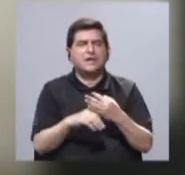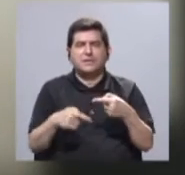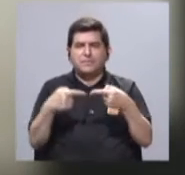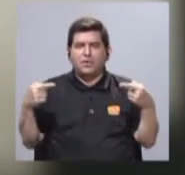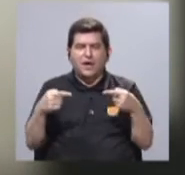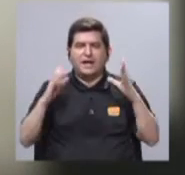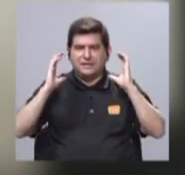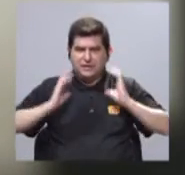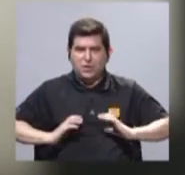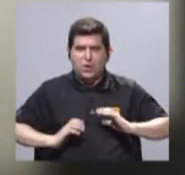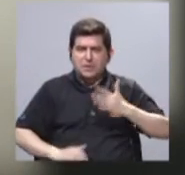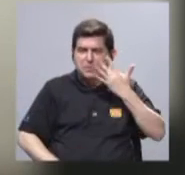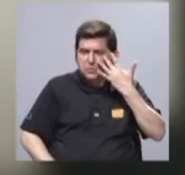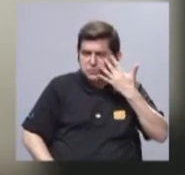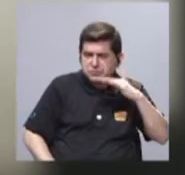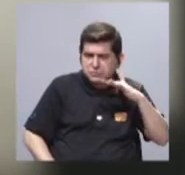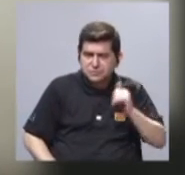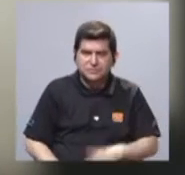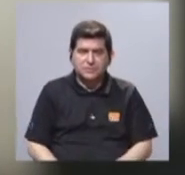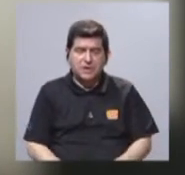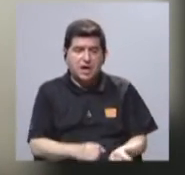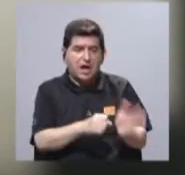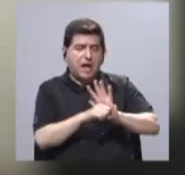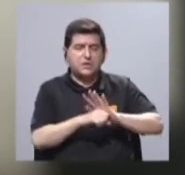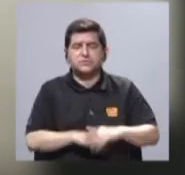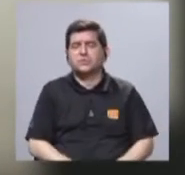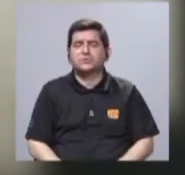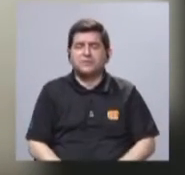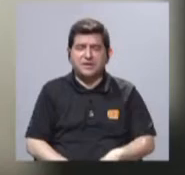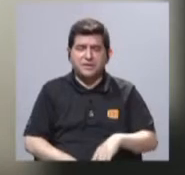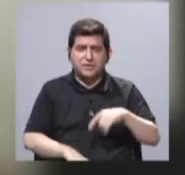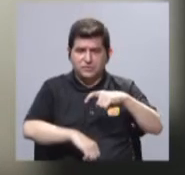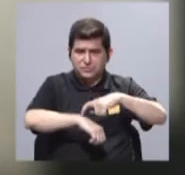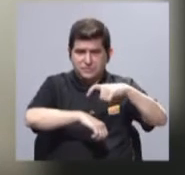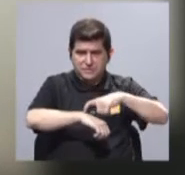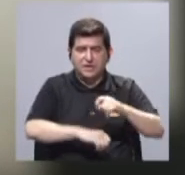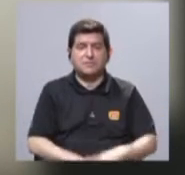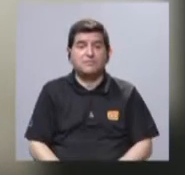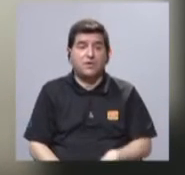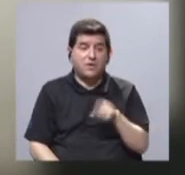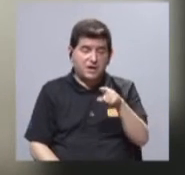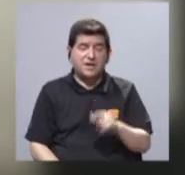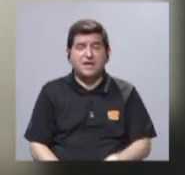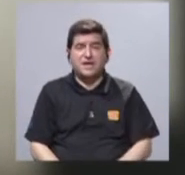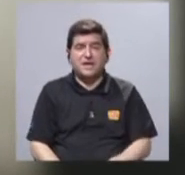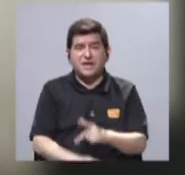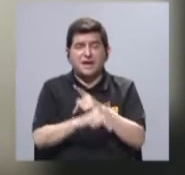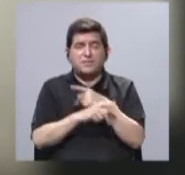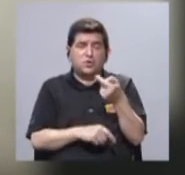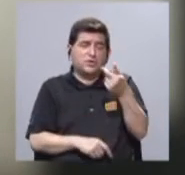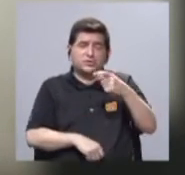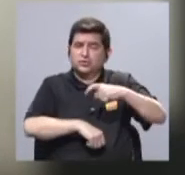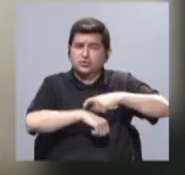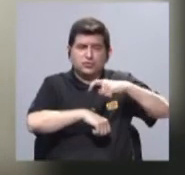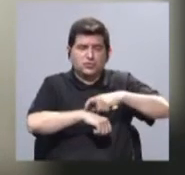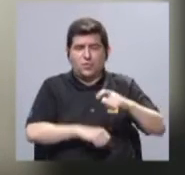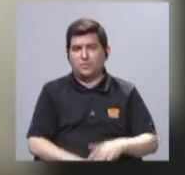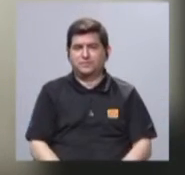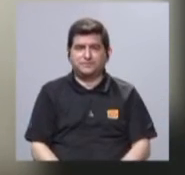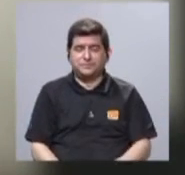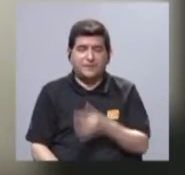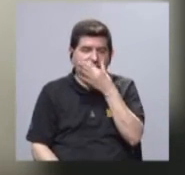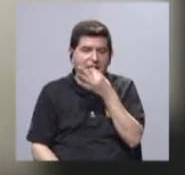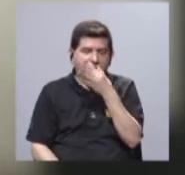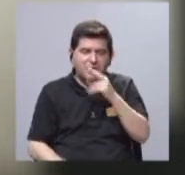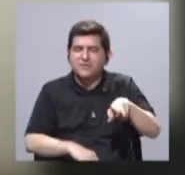una que se inclinaría que el coronavirus pues genera un tipo de anticuerpos más parecido a